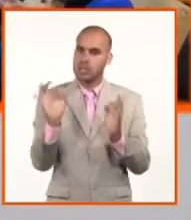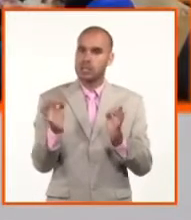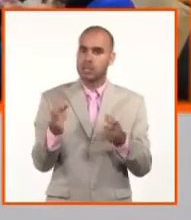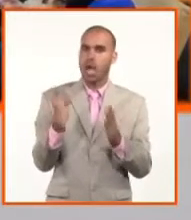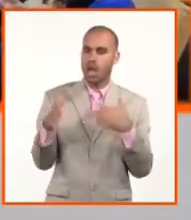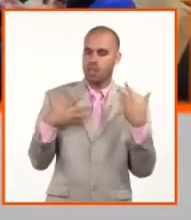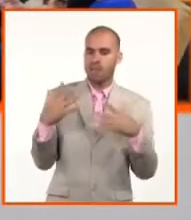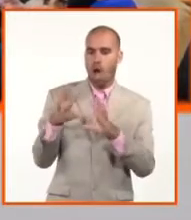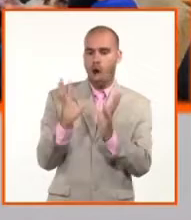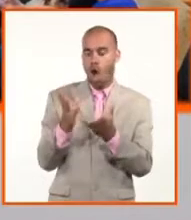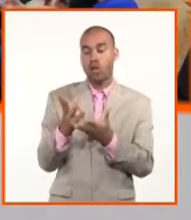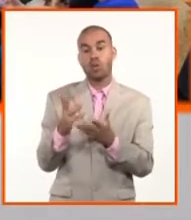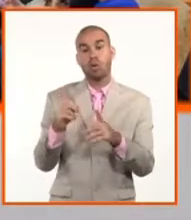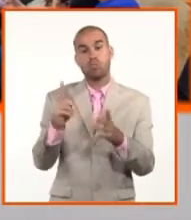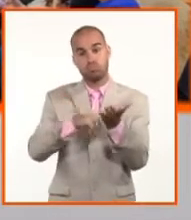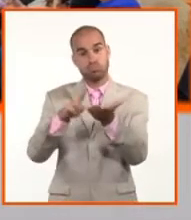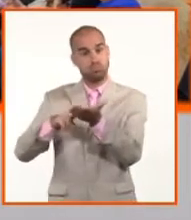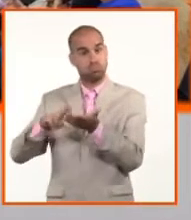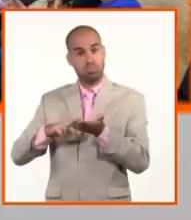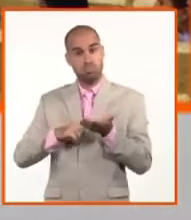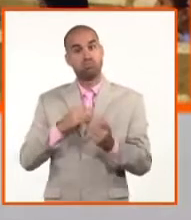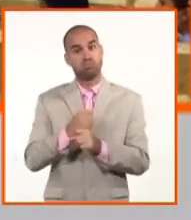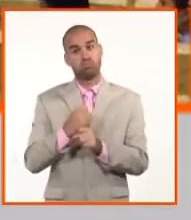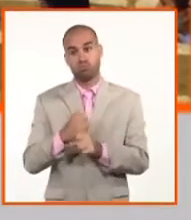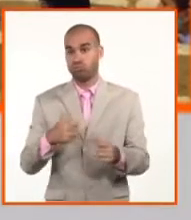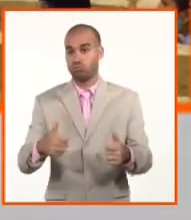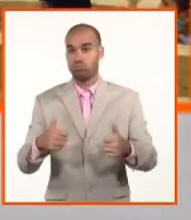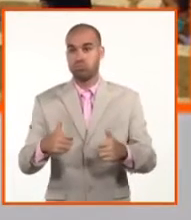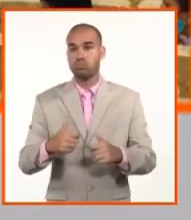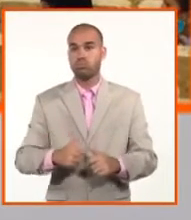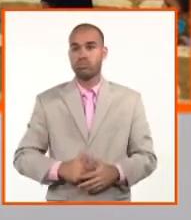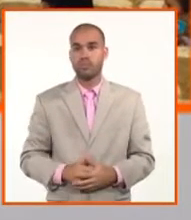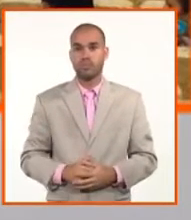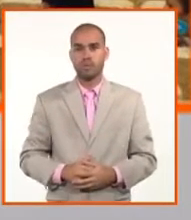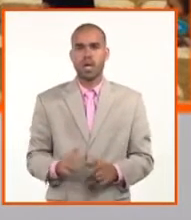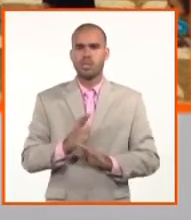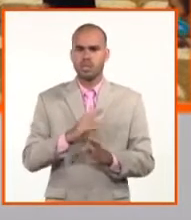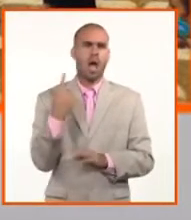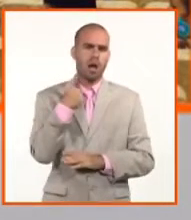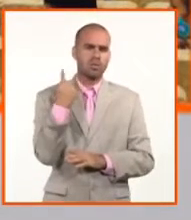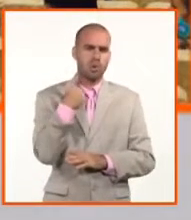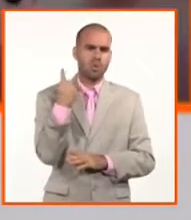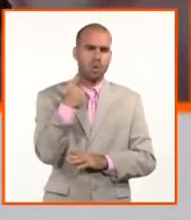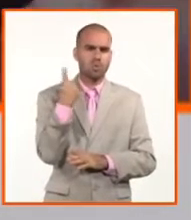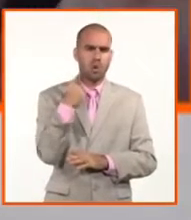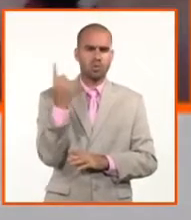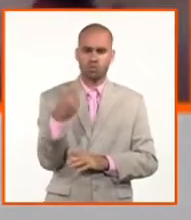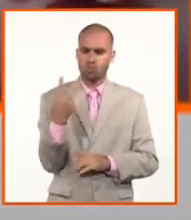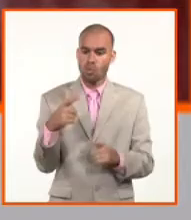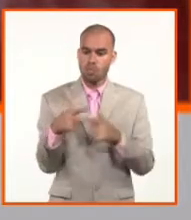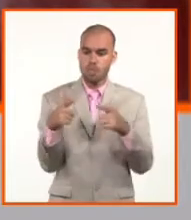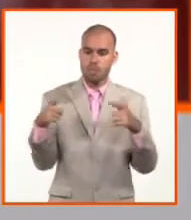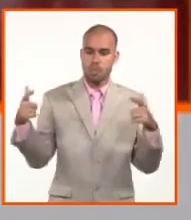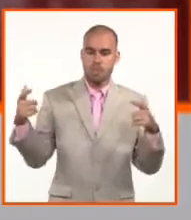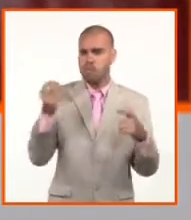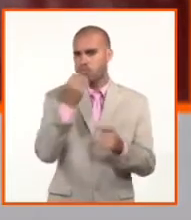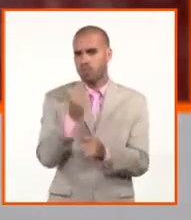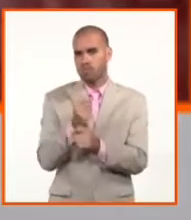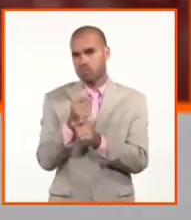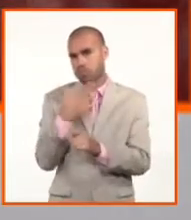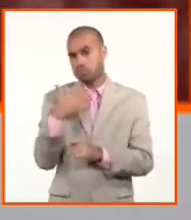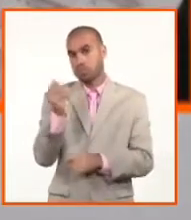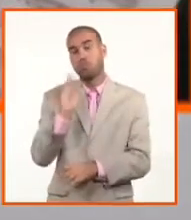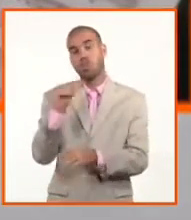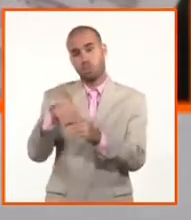nuestros asociados y del espacio que por mucho tiempo ha ido ganando la Asociación Hermanos Saiz en la provincia. Creo que no